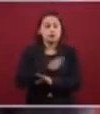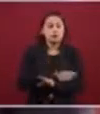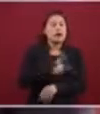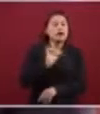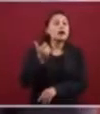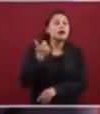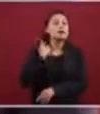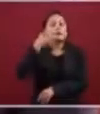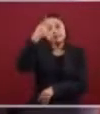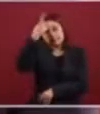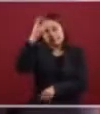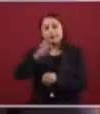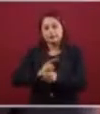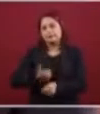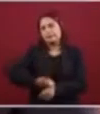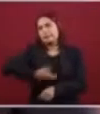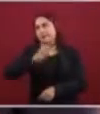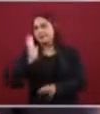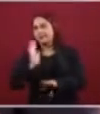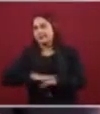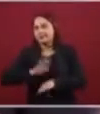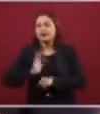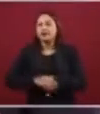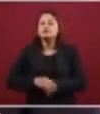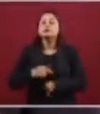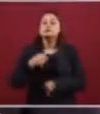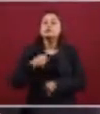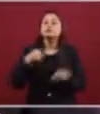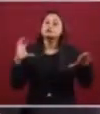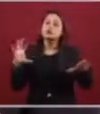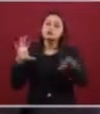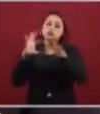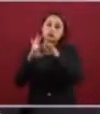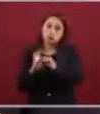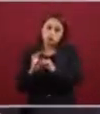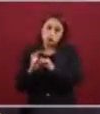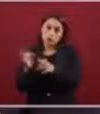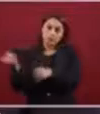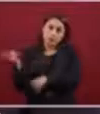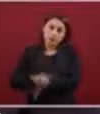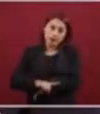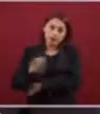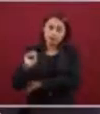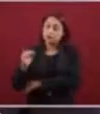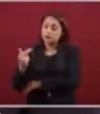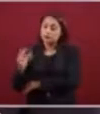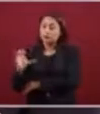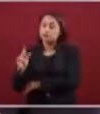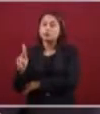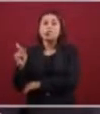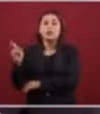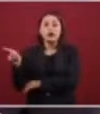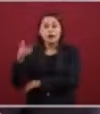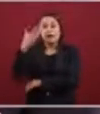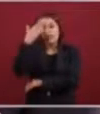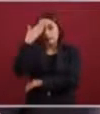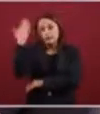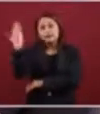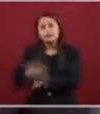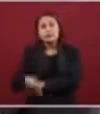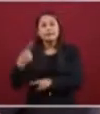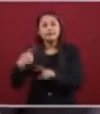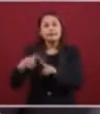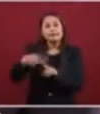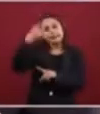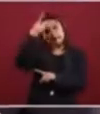la estructura de Hacienda, que tiene firmemente catalogado cada uno de los puestos. Y, ay, no,